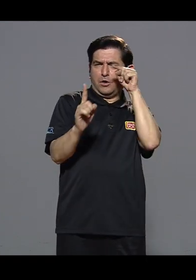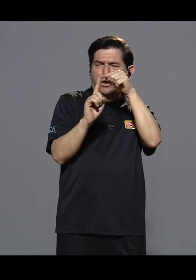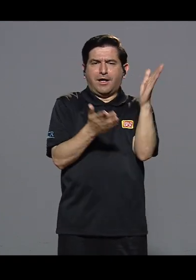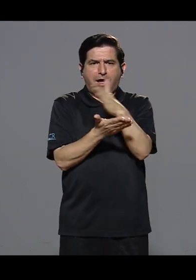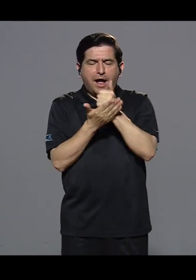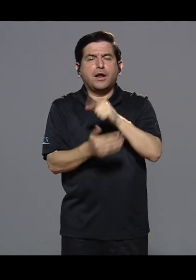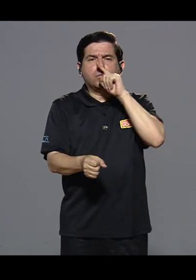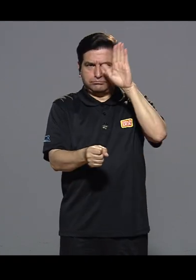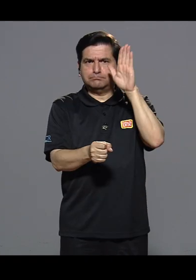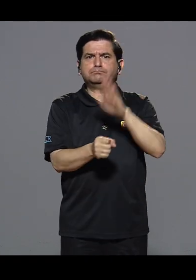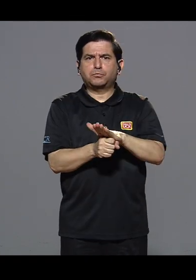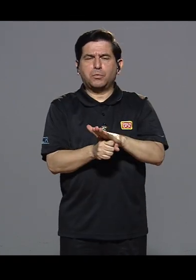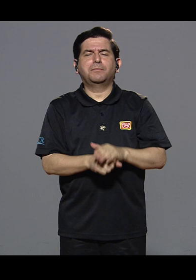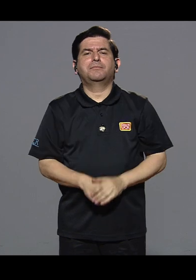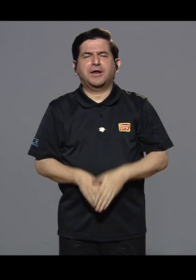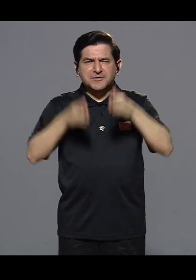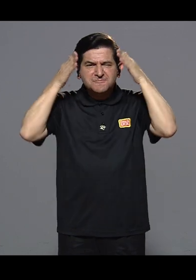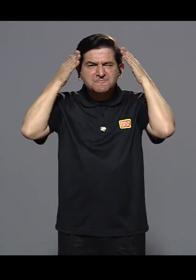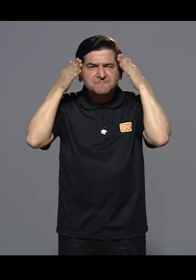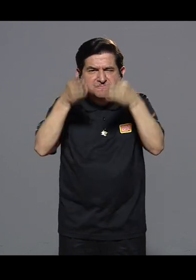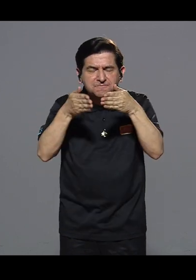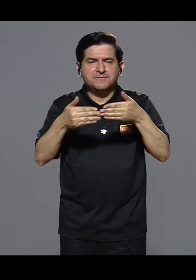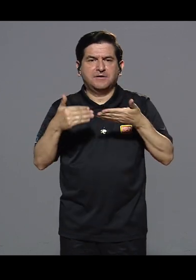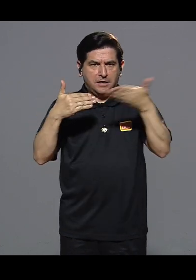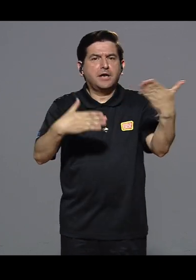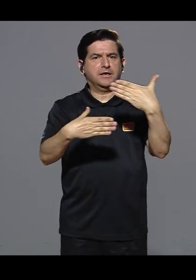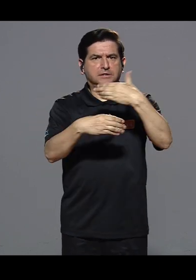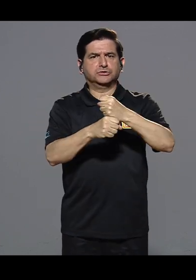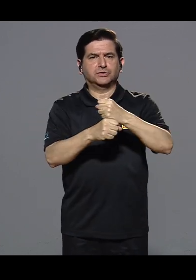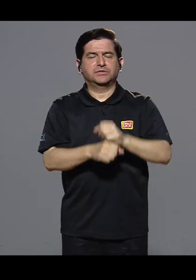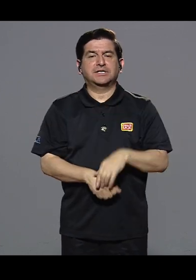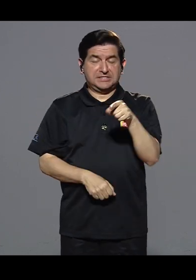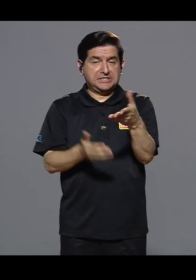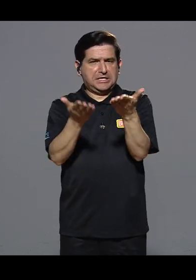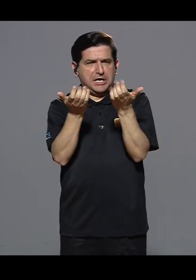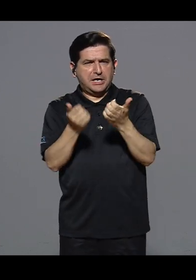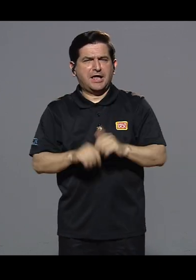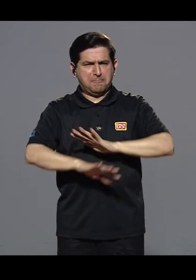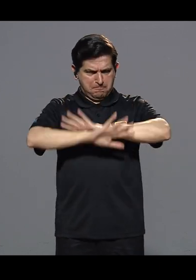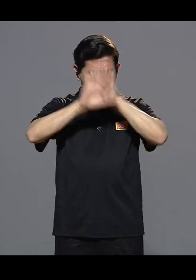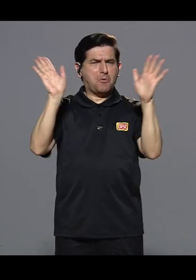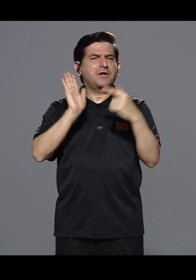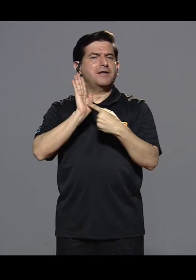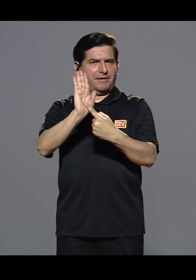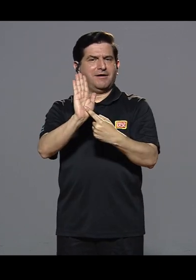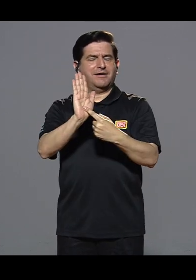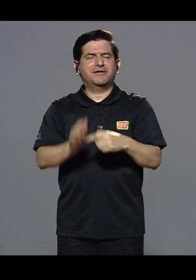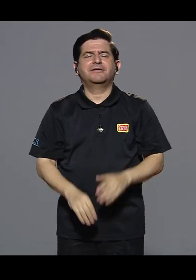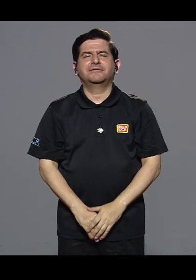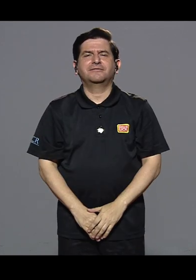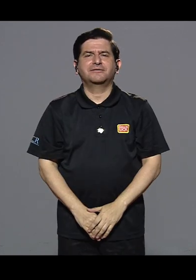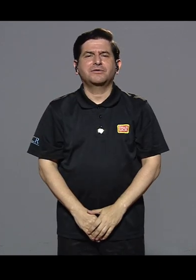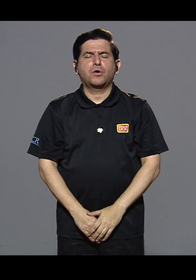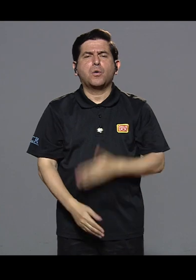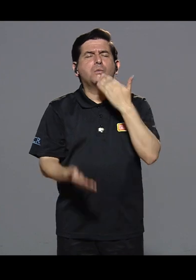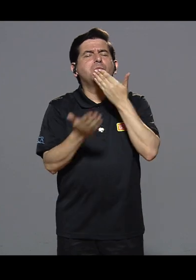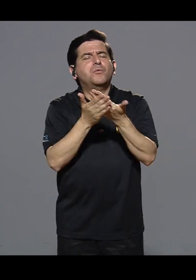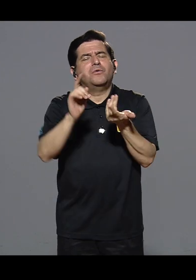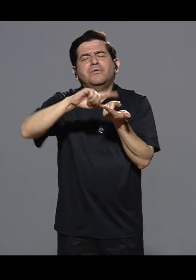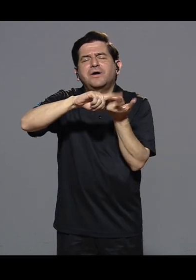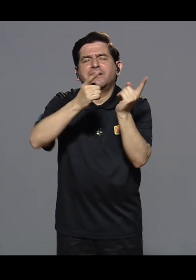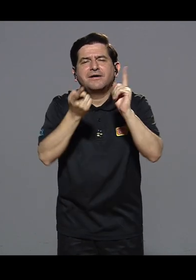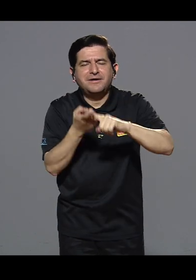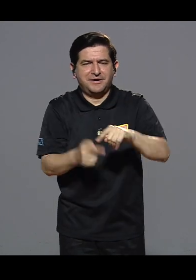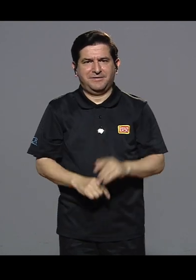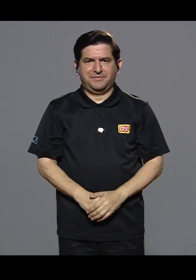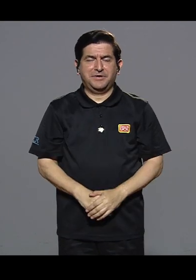algo, él lo logra, se concentra mucho en lo que hace. Y en lo que él quiere, es muy claro en lo que él quiere. Muy buen amigo,